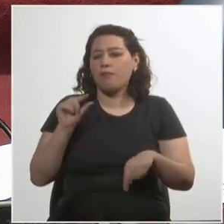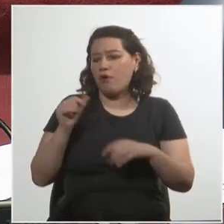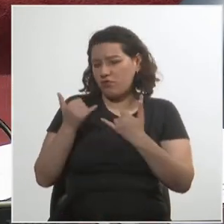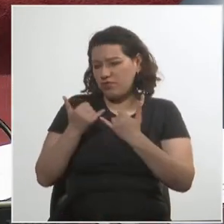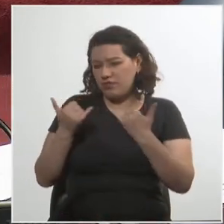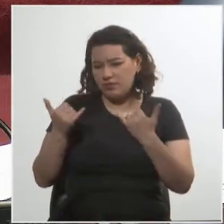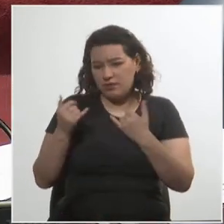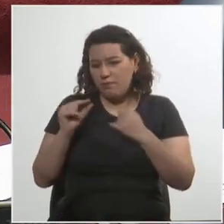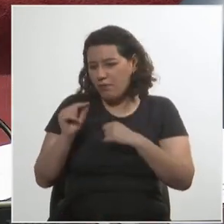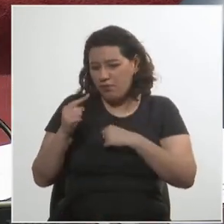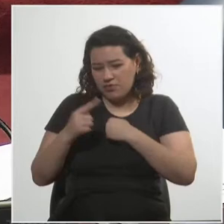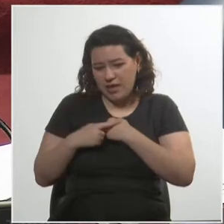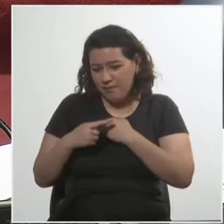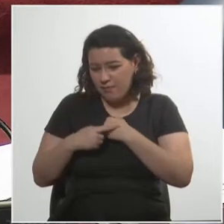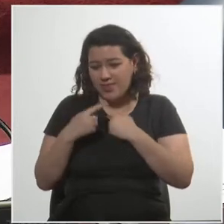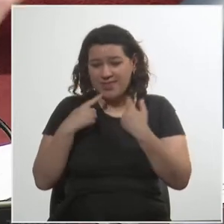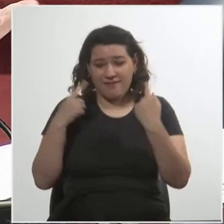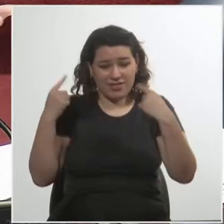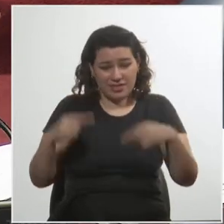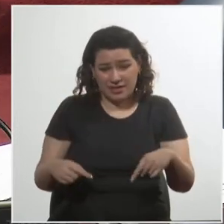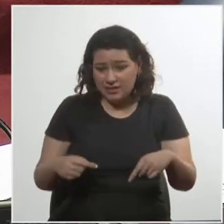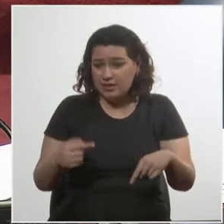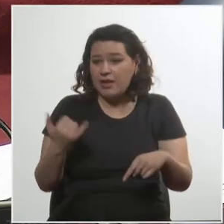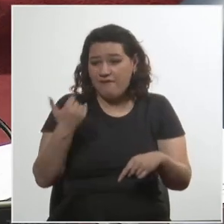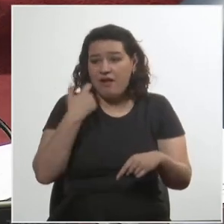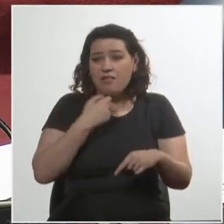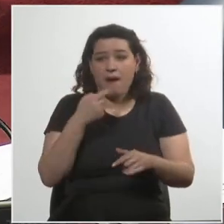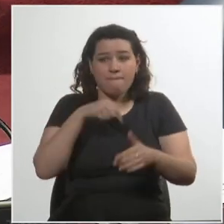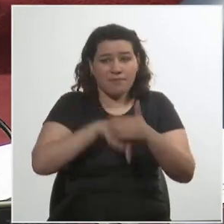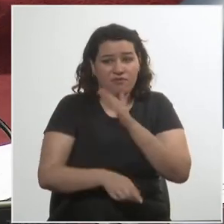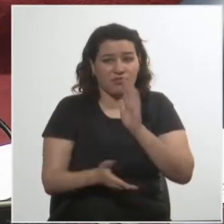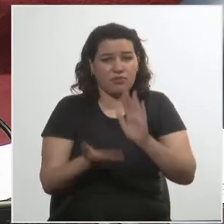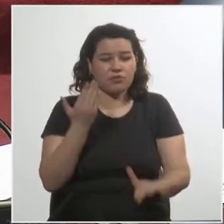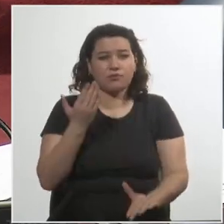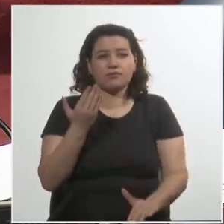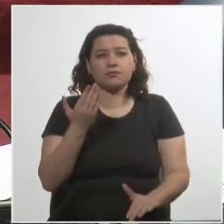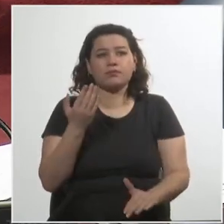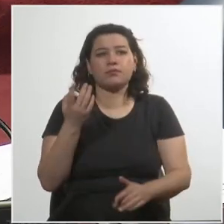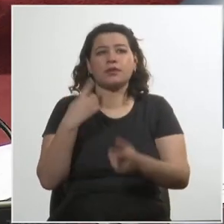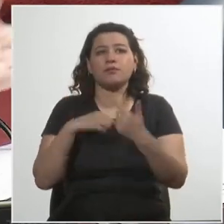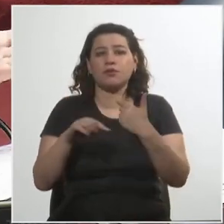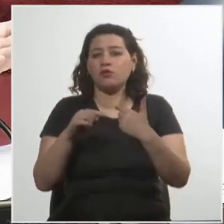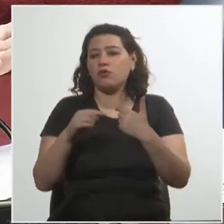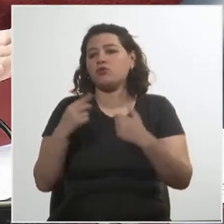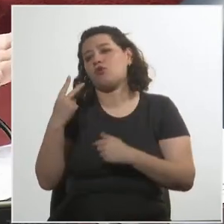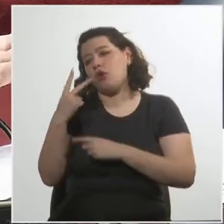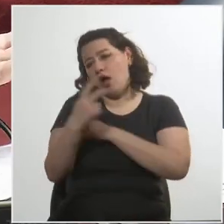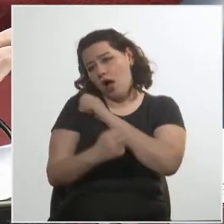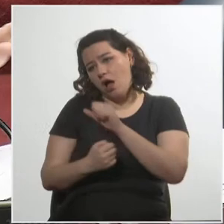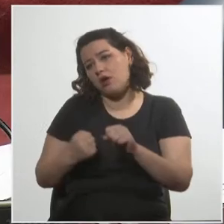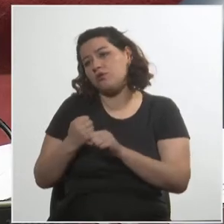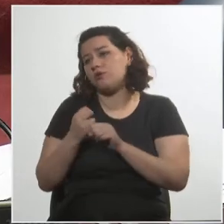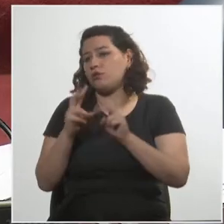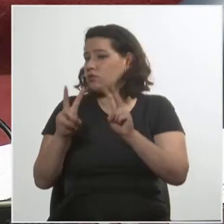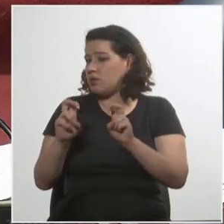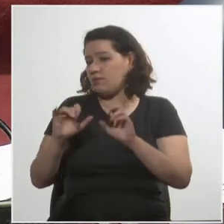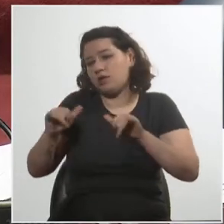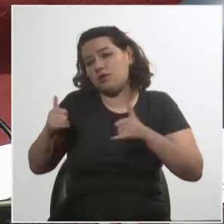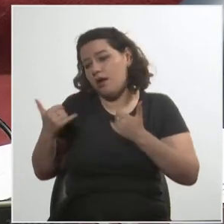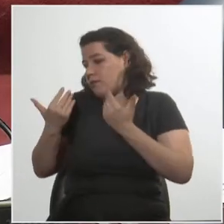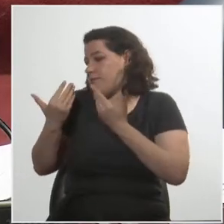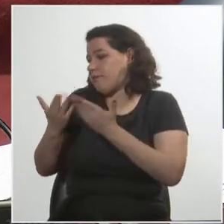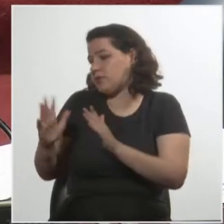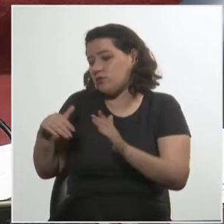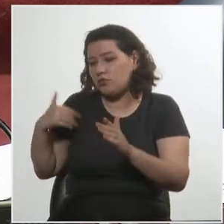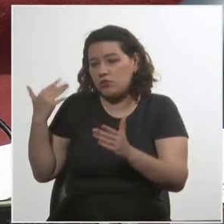para debatir este asunto y a un debate más profundo pero a ver Hace dos años que este tema está